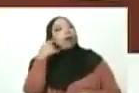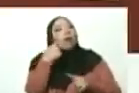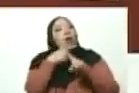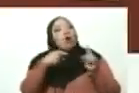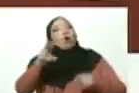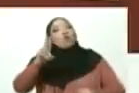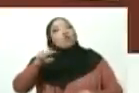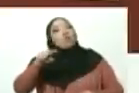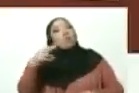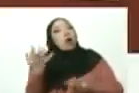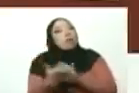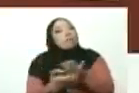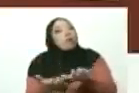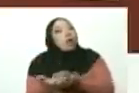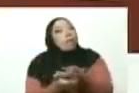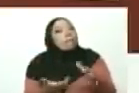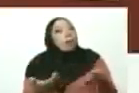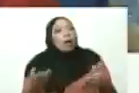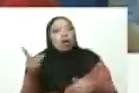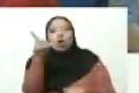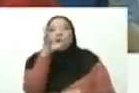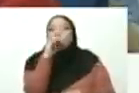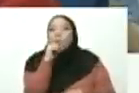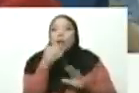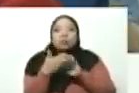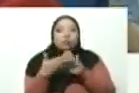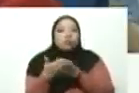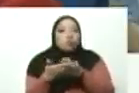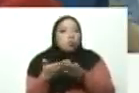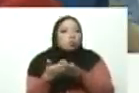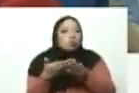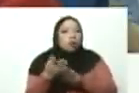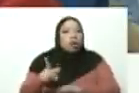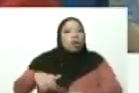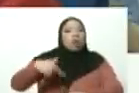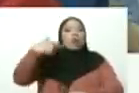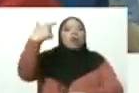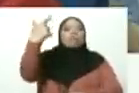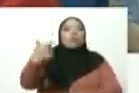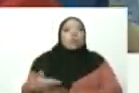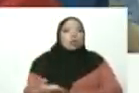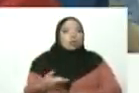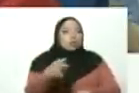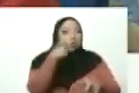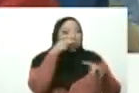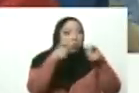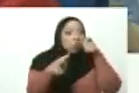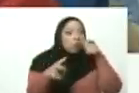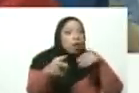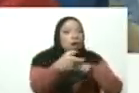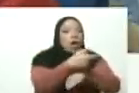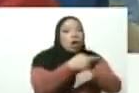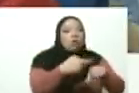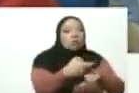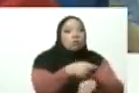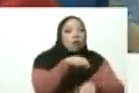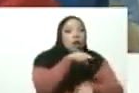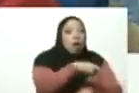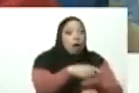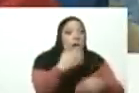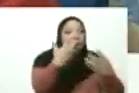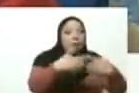le resolvieron posteriormente se enteró que la casa de bolsa había sido intervenida por cometer irregularidades